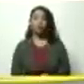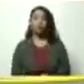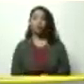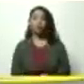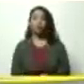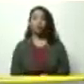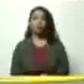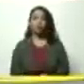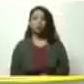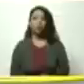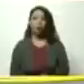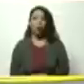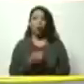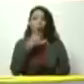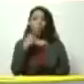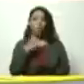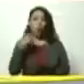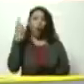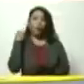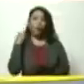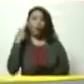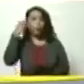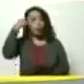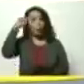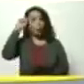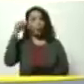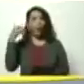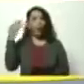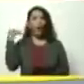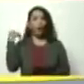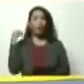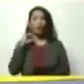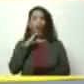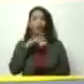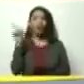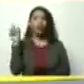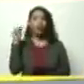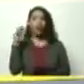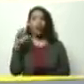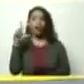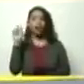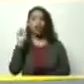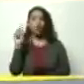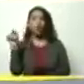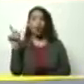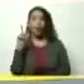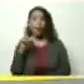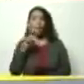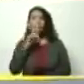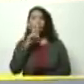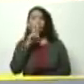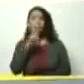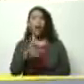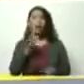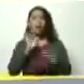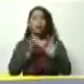bueno yo ayer recordé un hecho histórico de Nelson Moreno fui mal interpretado por algunos bromistas